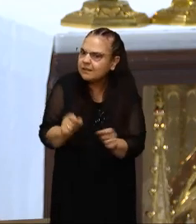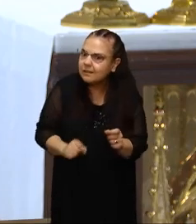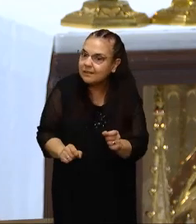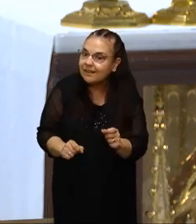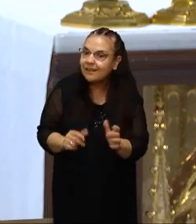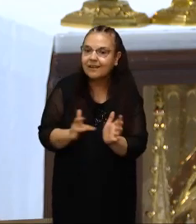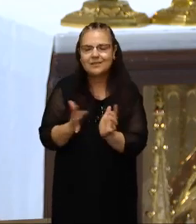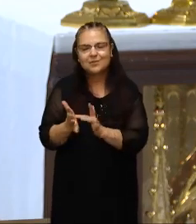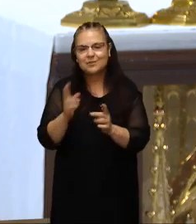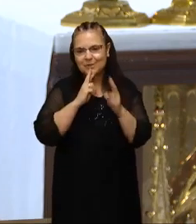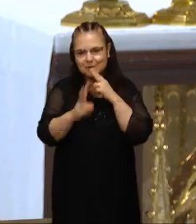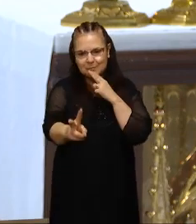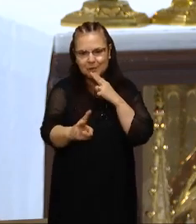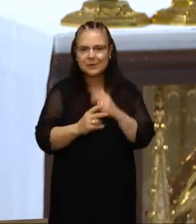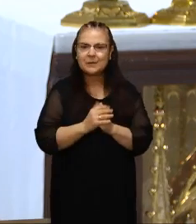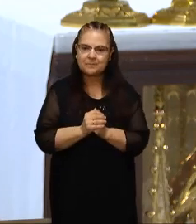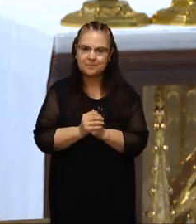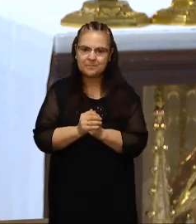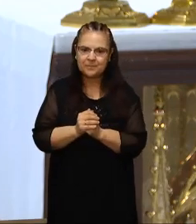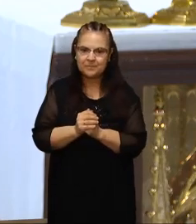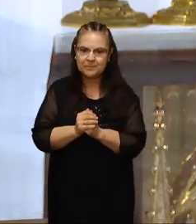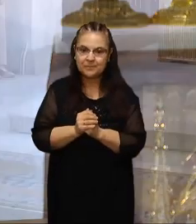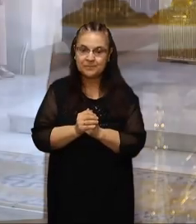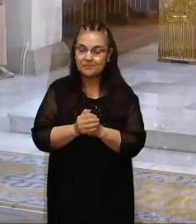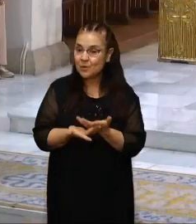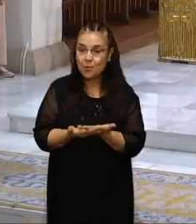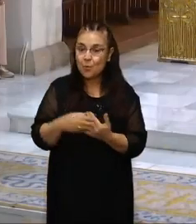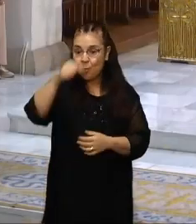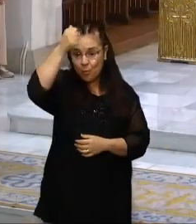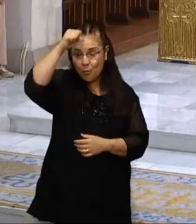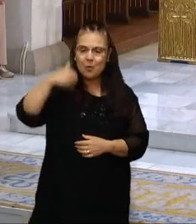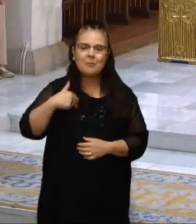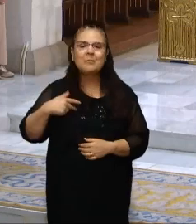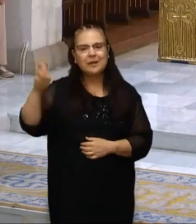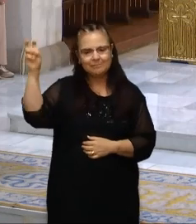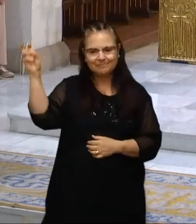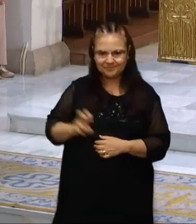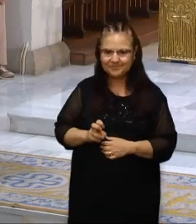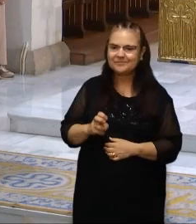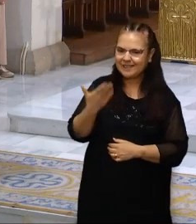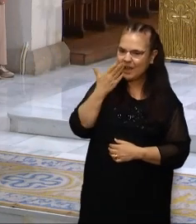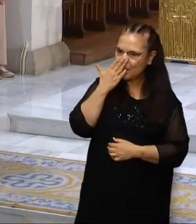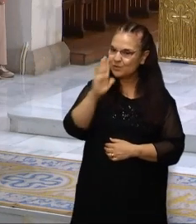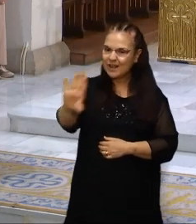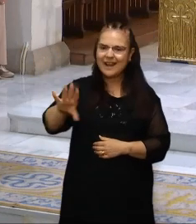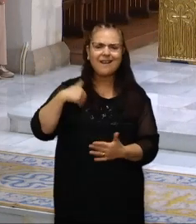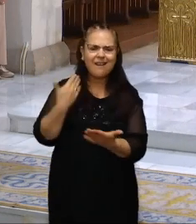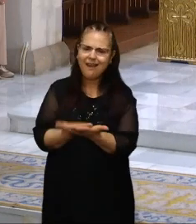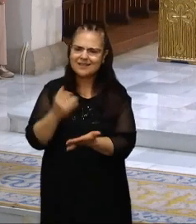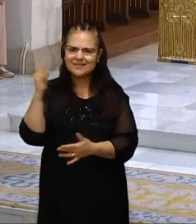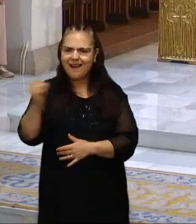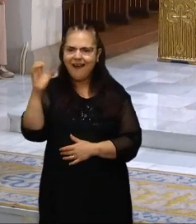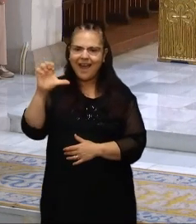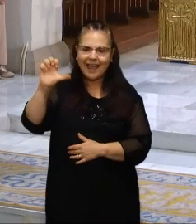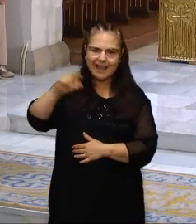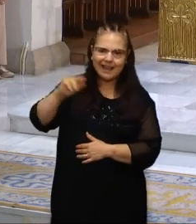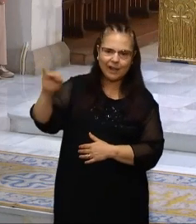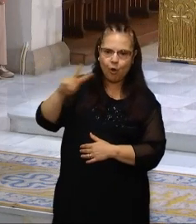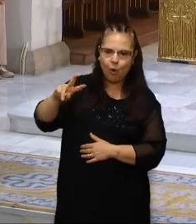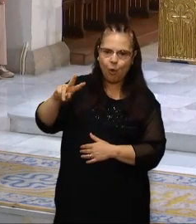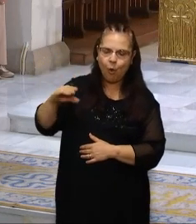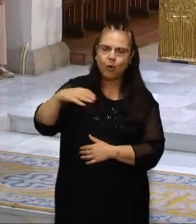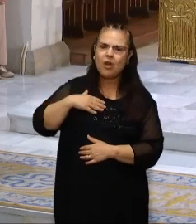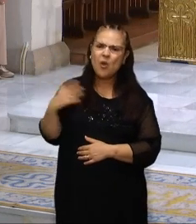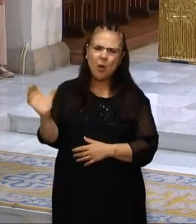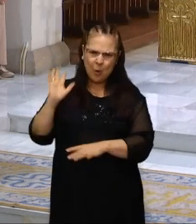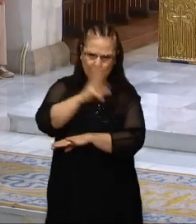Respondió Jesús diciendo: Un hombre bajaba de Jerusalén a Jericó, cayó en manos de unos bandidos